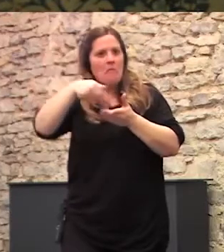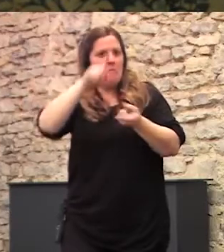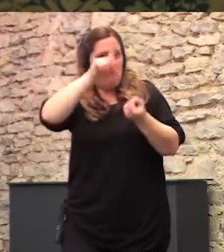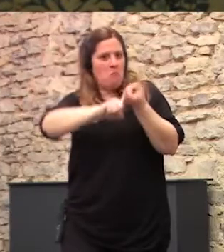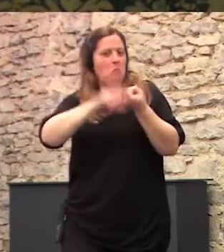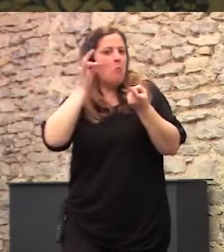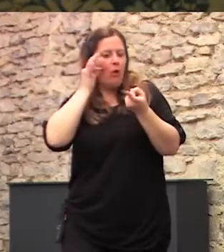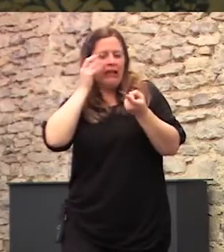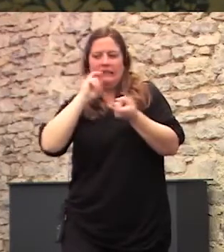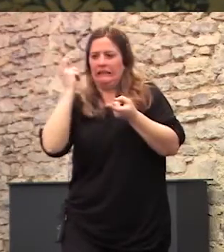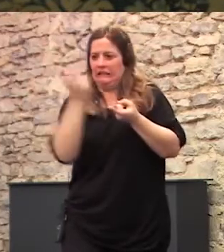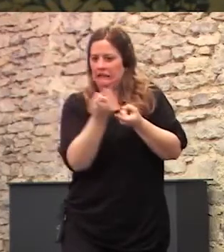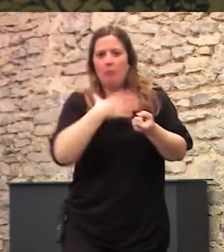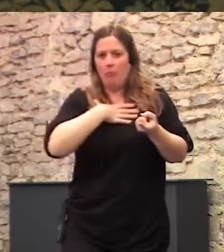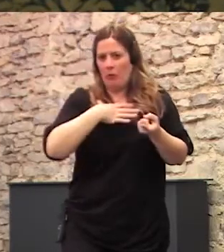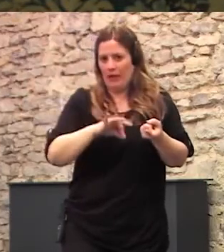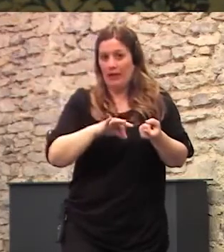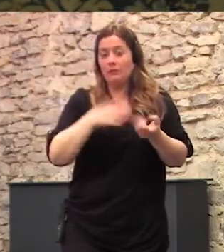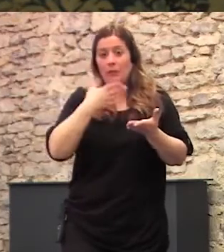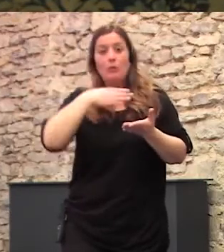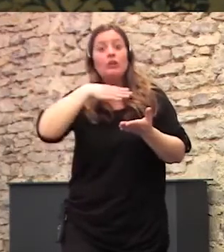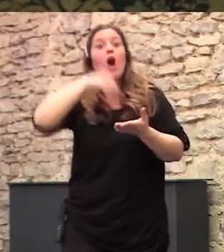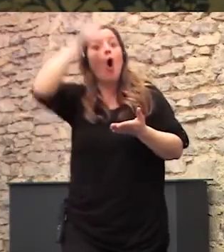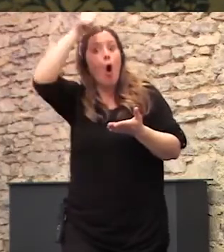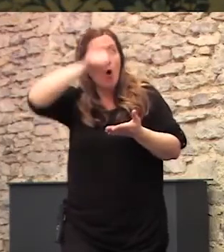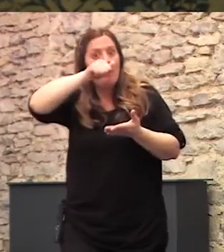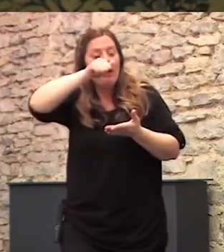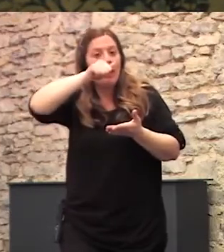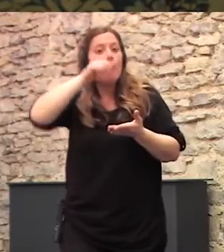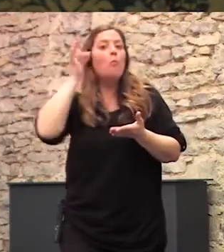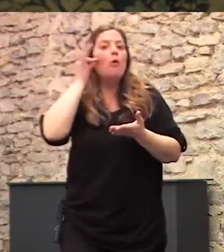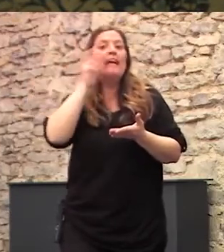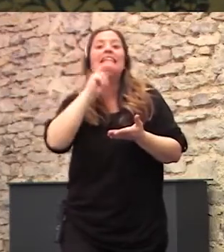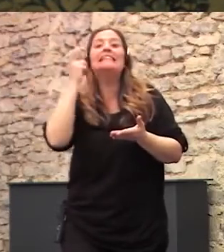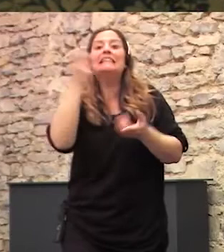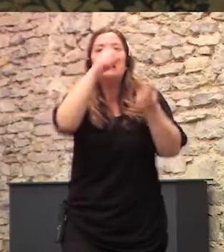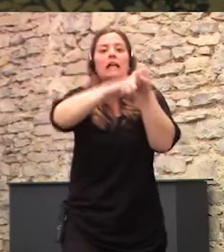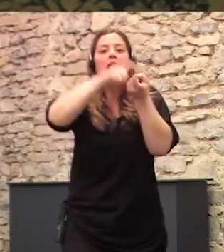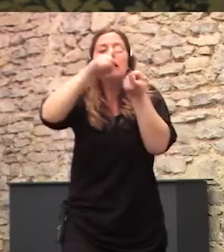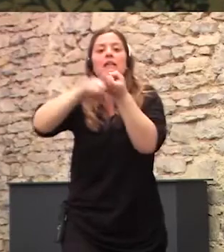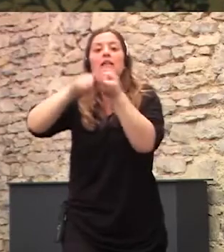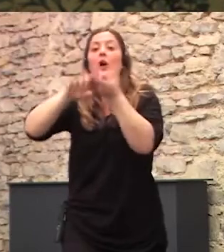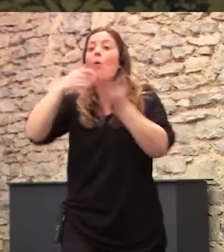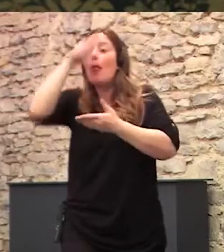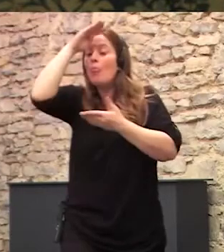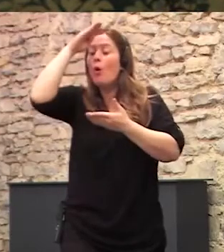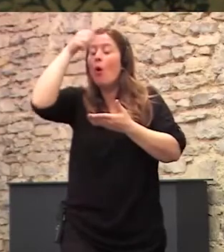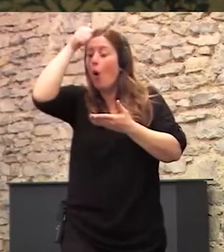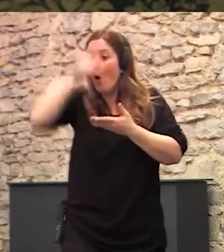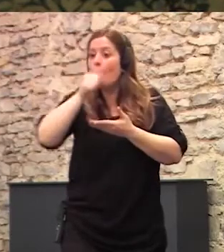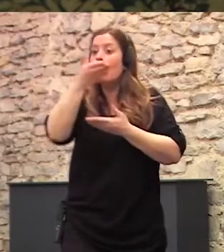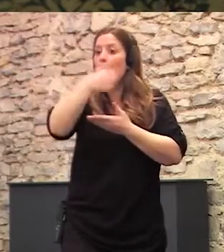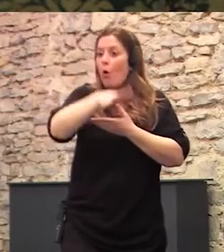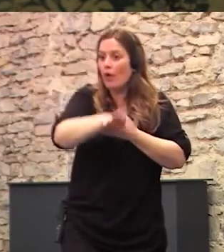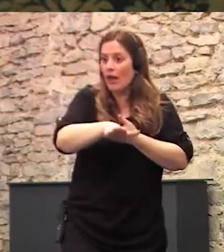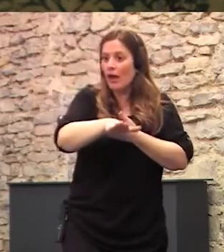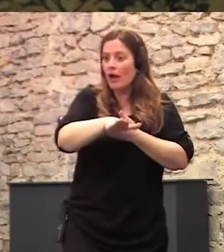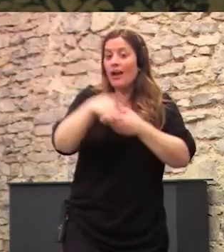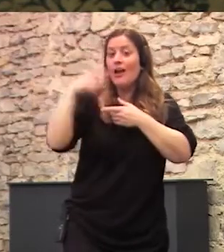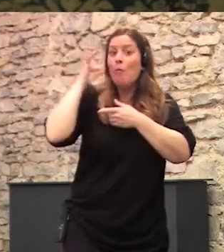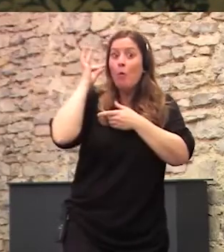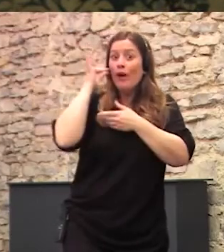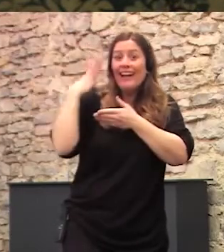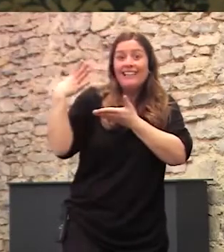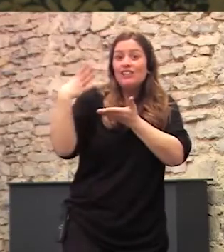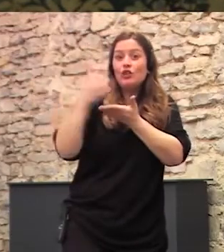Pues el hombre casado con varias mujeres, cuando moría, pues las mujeres pasaban a formar parte de la herencia que pasaba